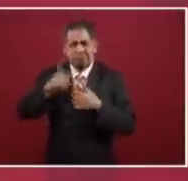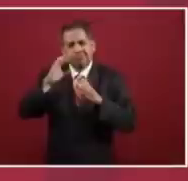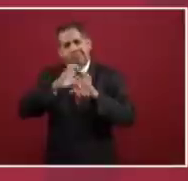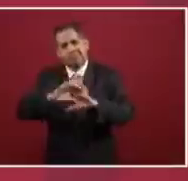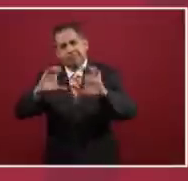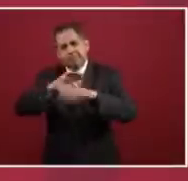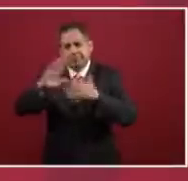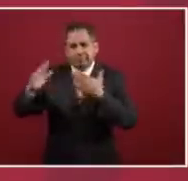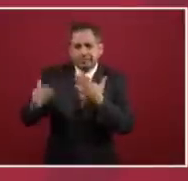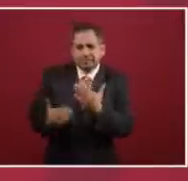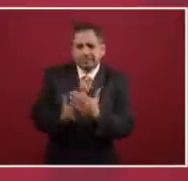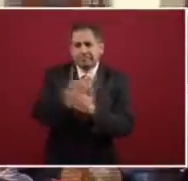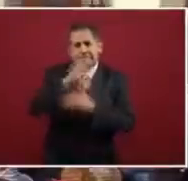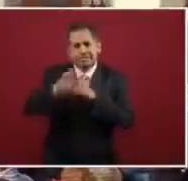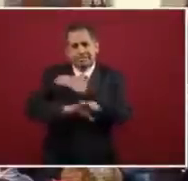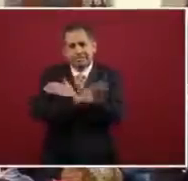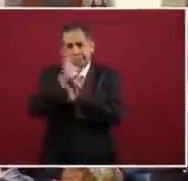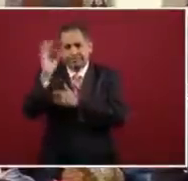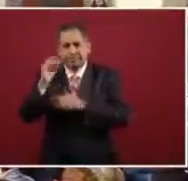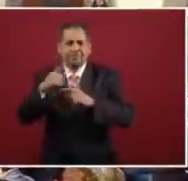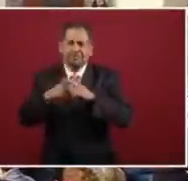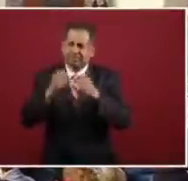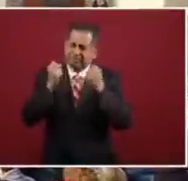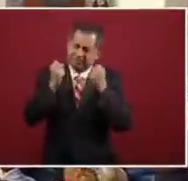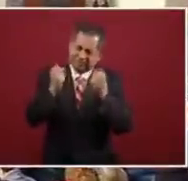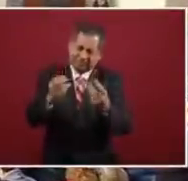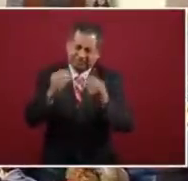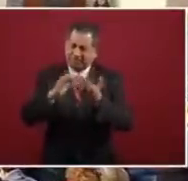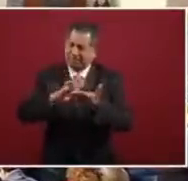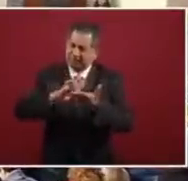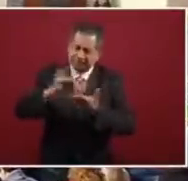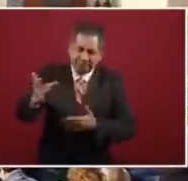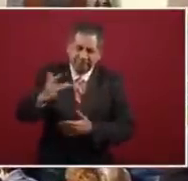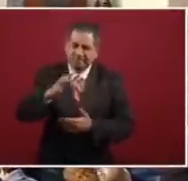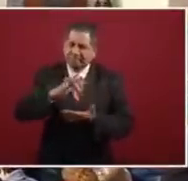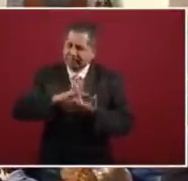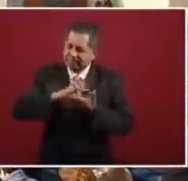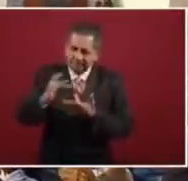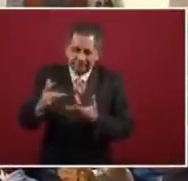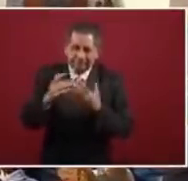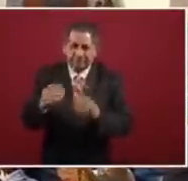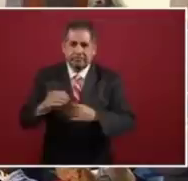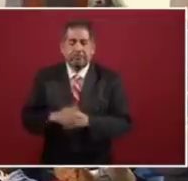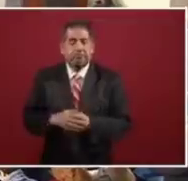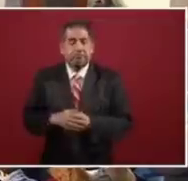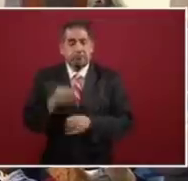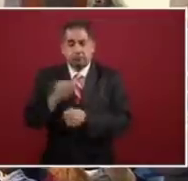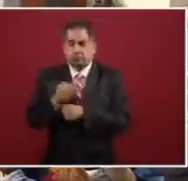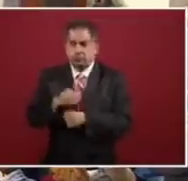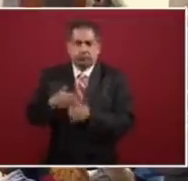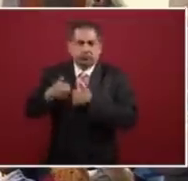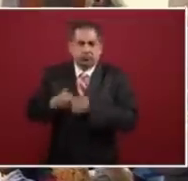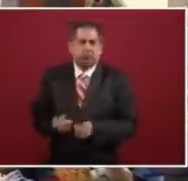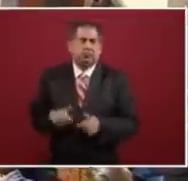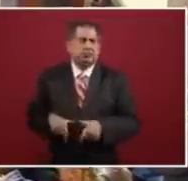mañanitas, muchas, muchas, muchas gracias. Voy a estar aquí